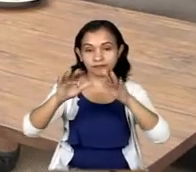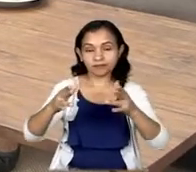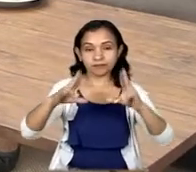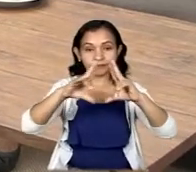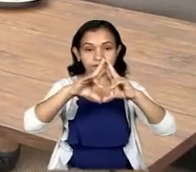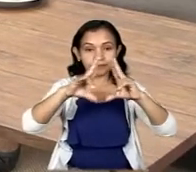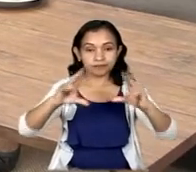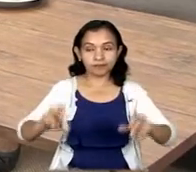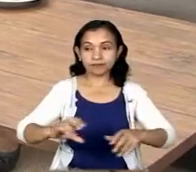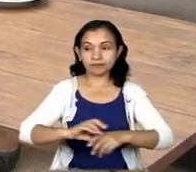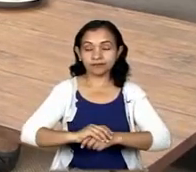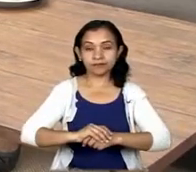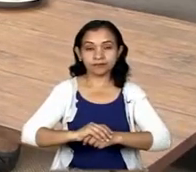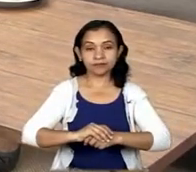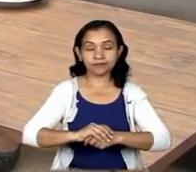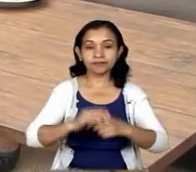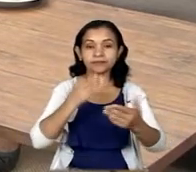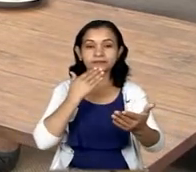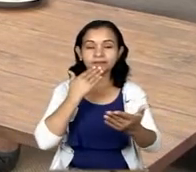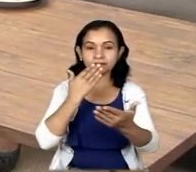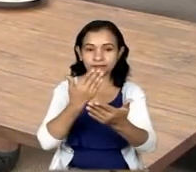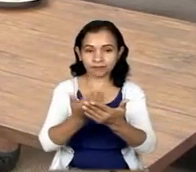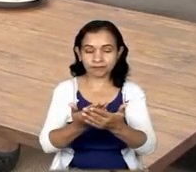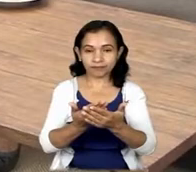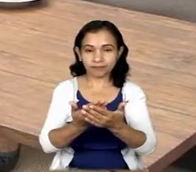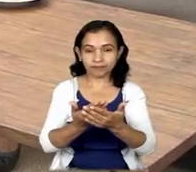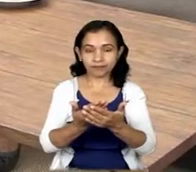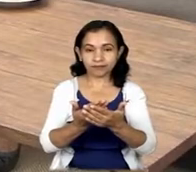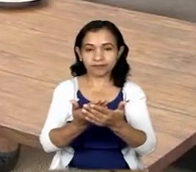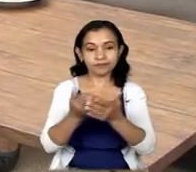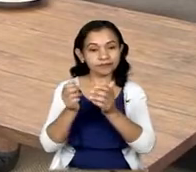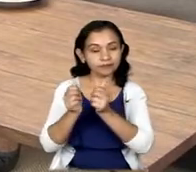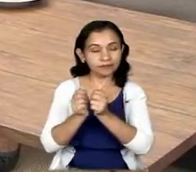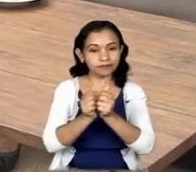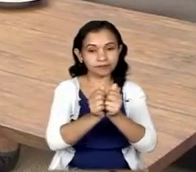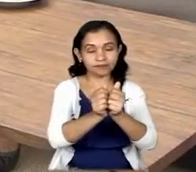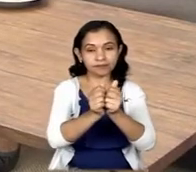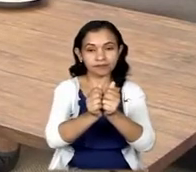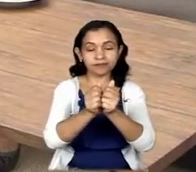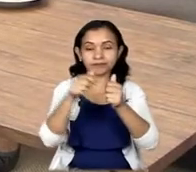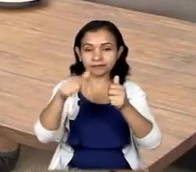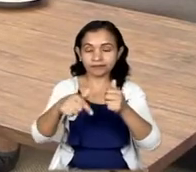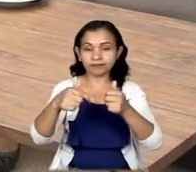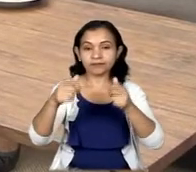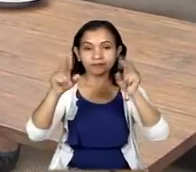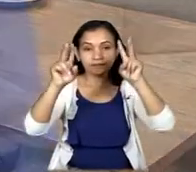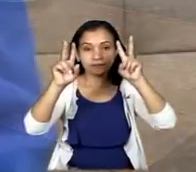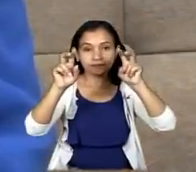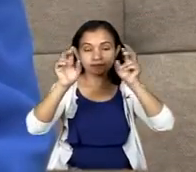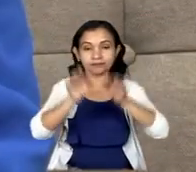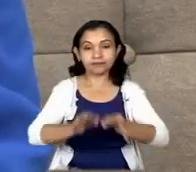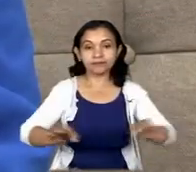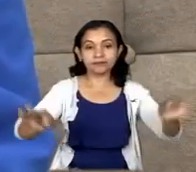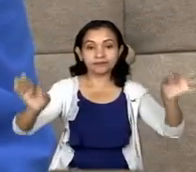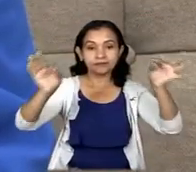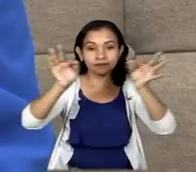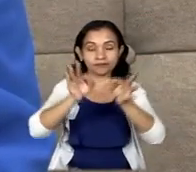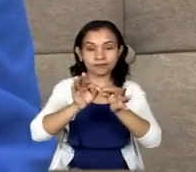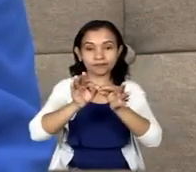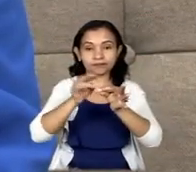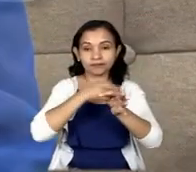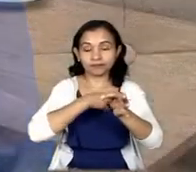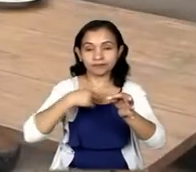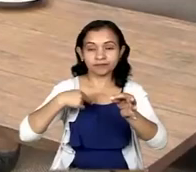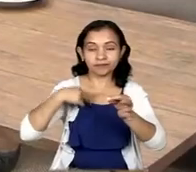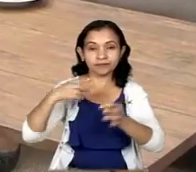país. Agradecemos también su acompañamiento en función de ir desgranando este tema que es bastante importante y que está intrínsecamente